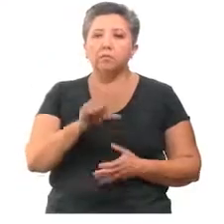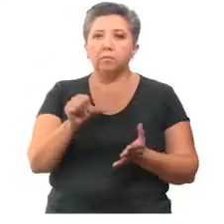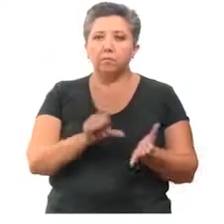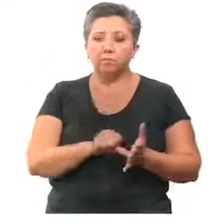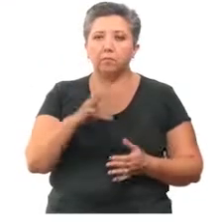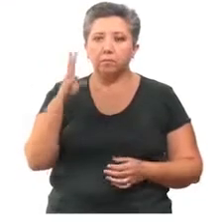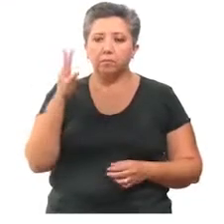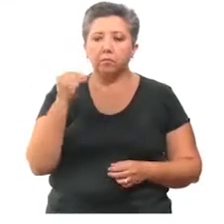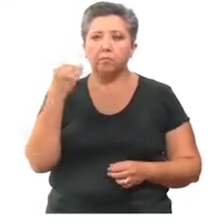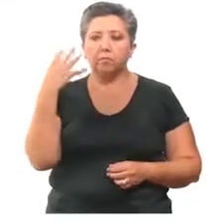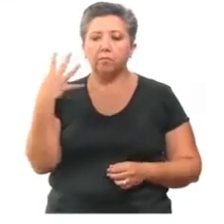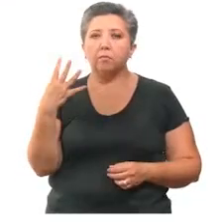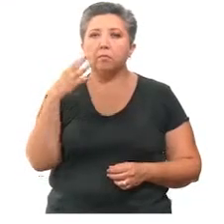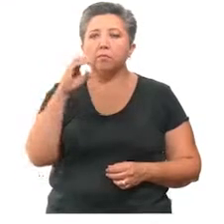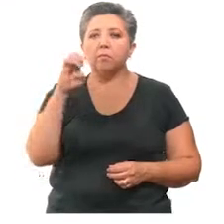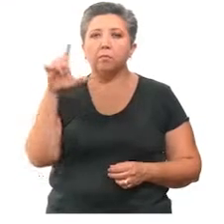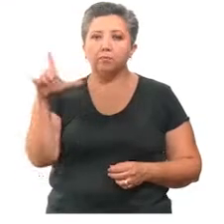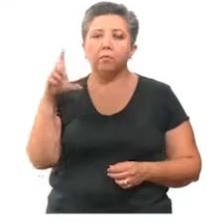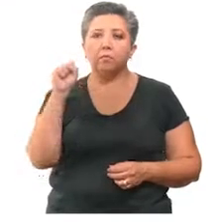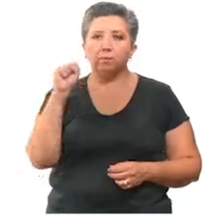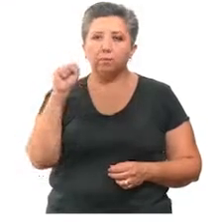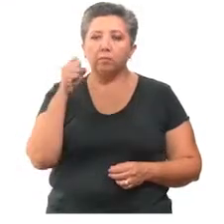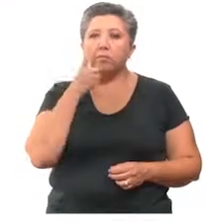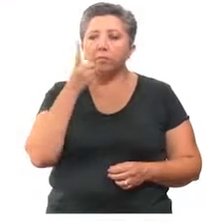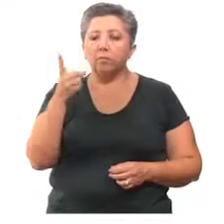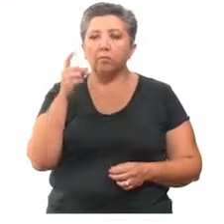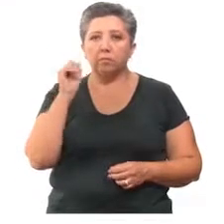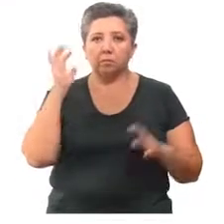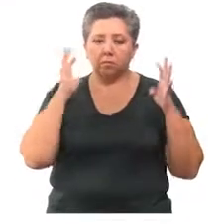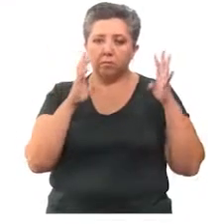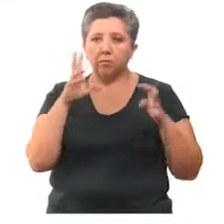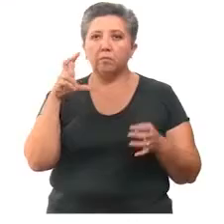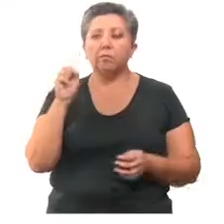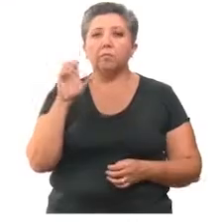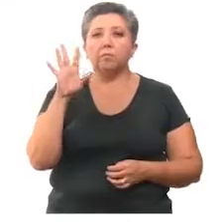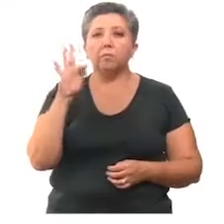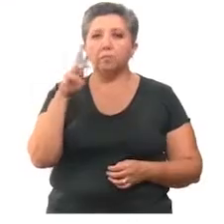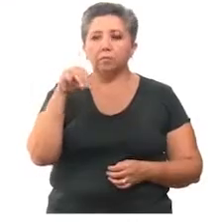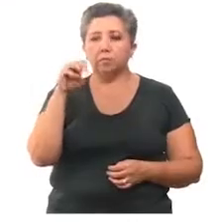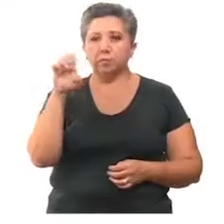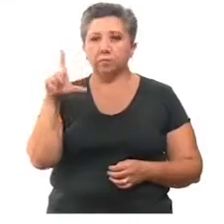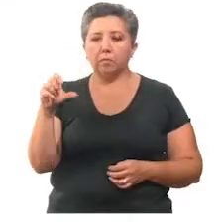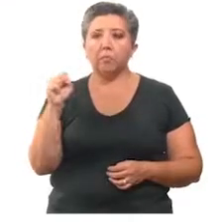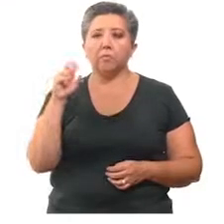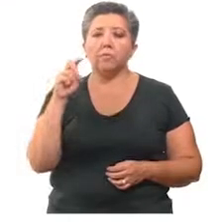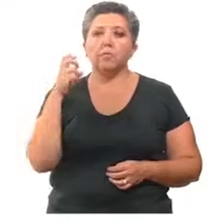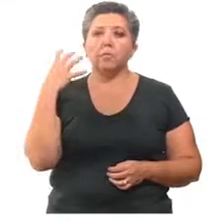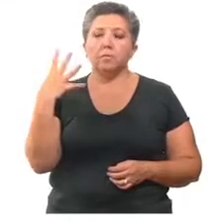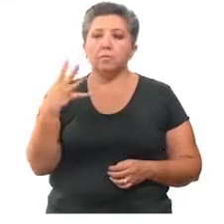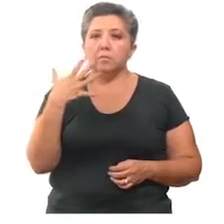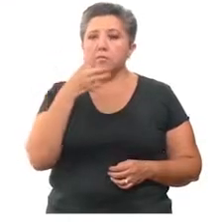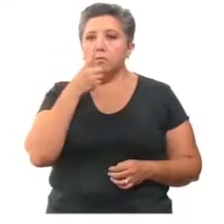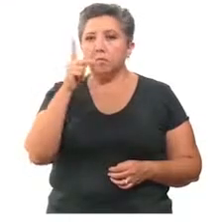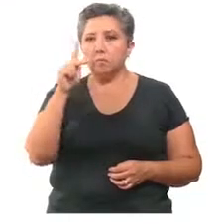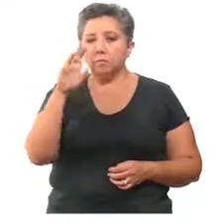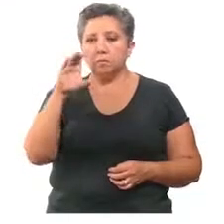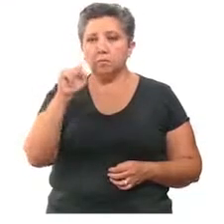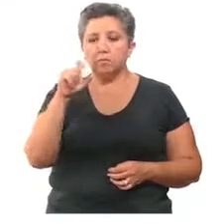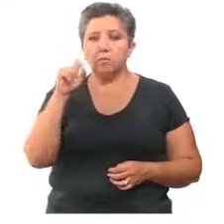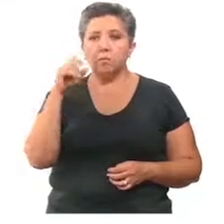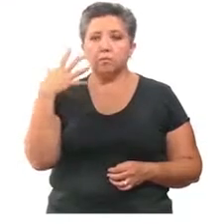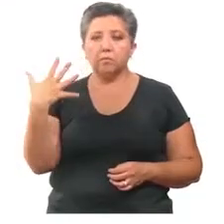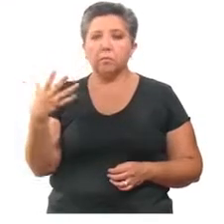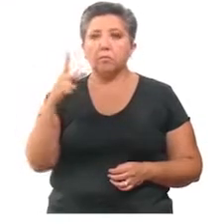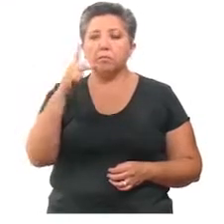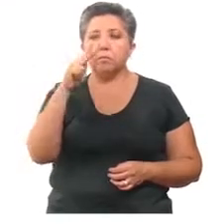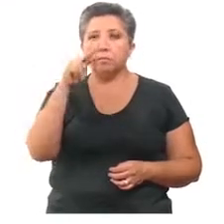Centro 94, Ciudad Cauquel 60, Francisco de Montejo 40, Mulsay 35, Chuburnada Hidalgo y Pacaptún